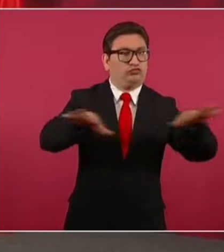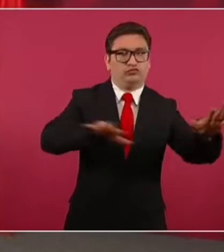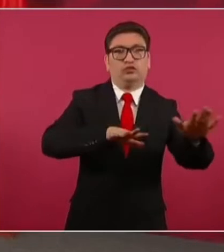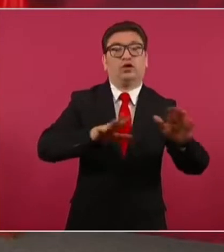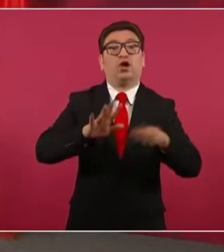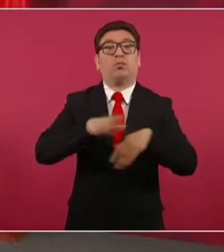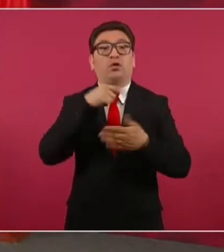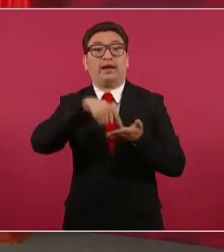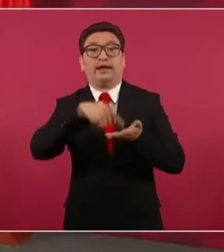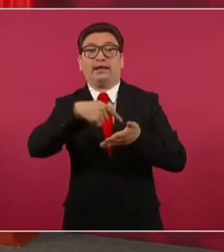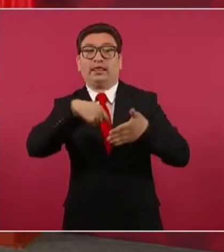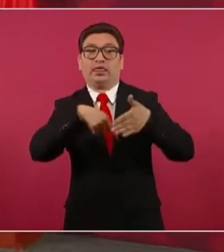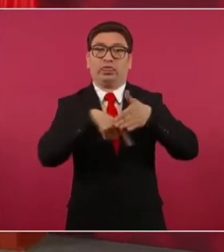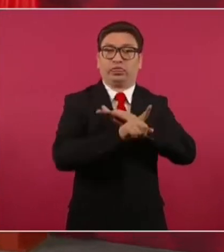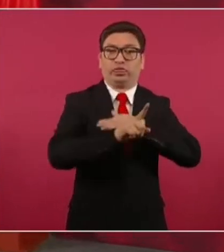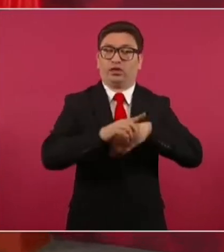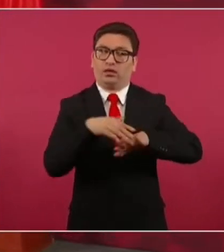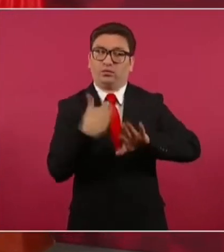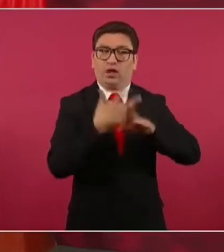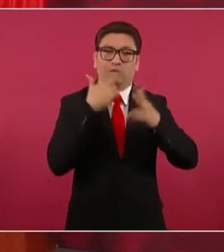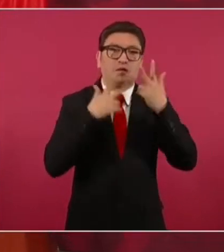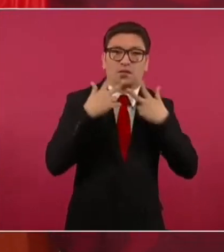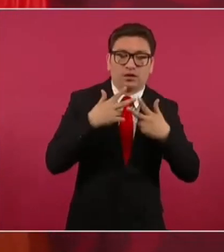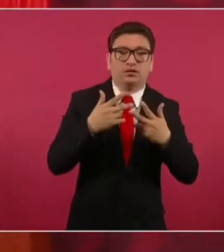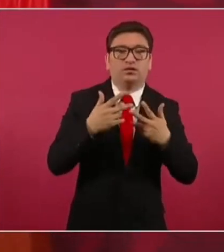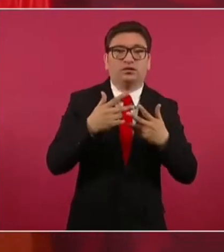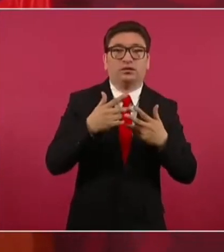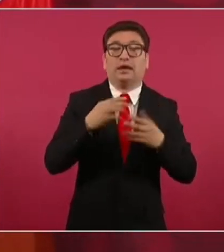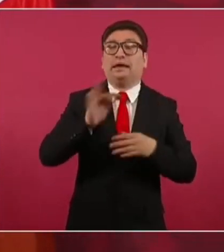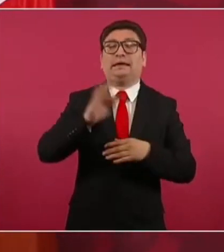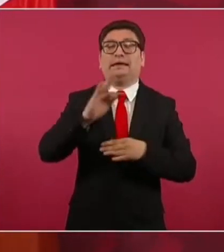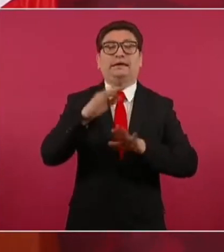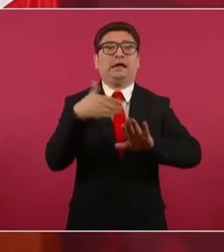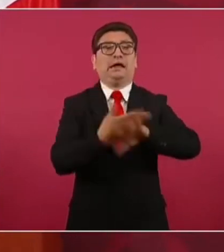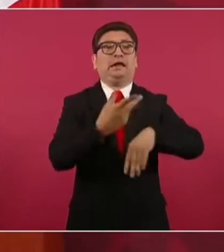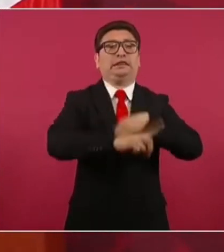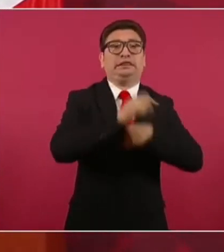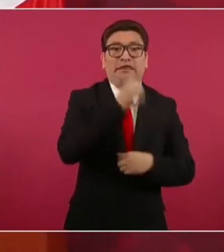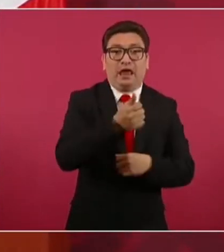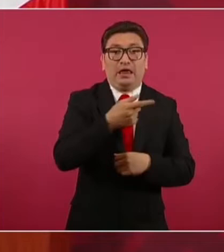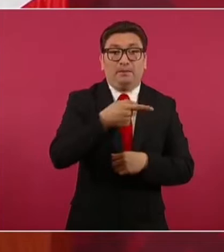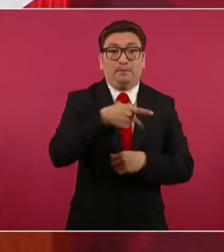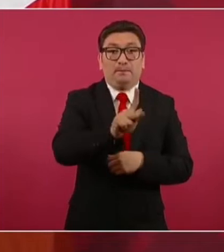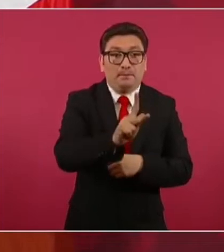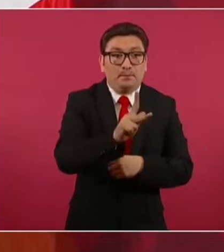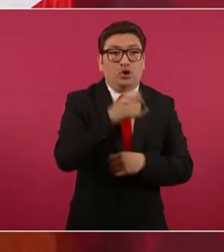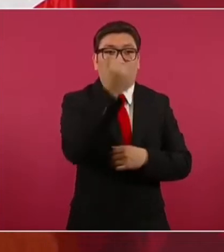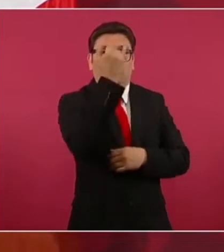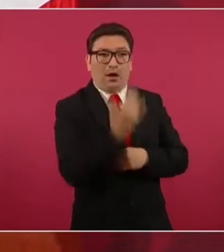que la calumnia, cuando no manchaba, tiznaba, pero ahora ya no.